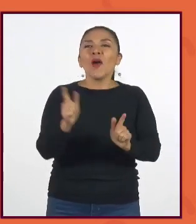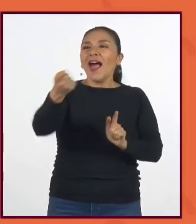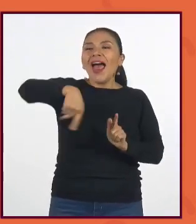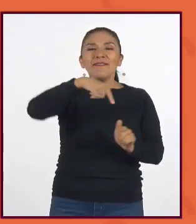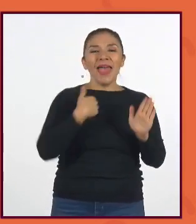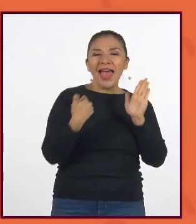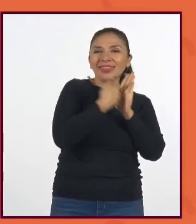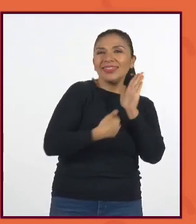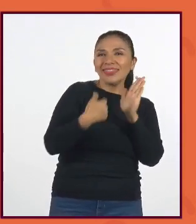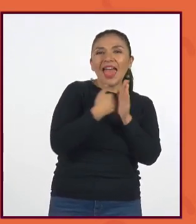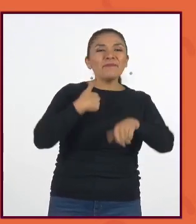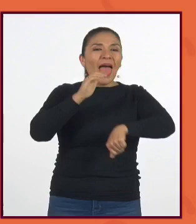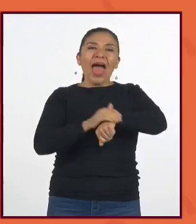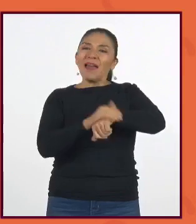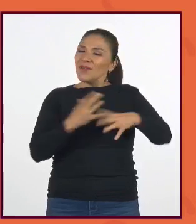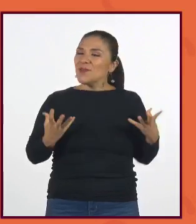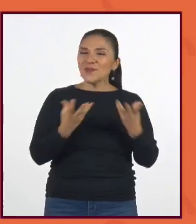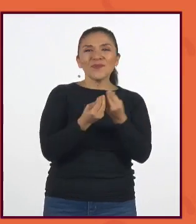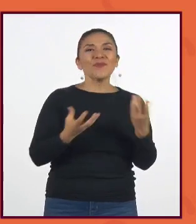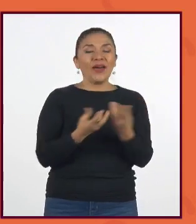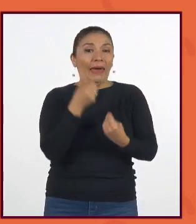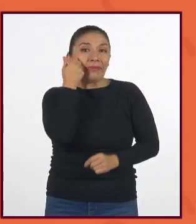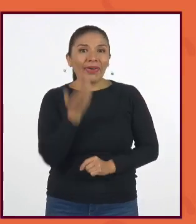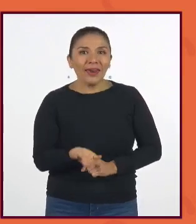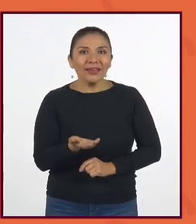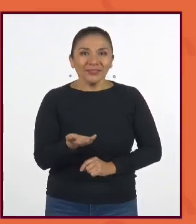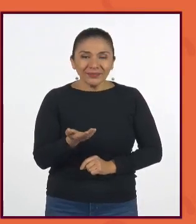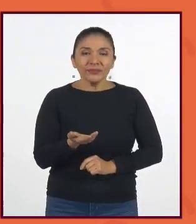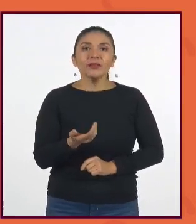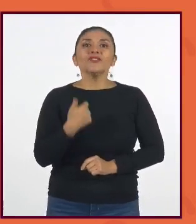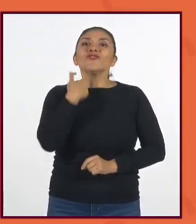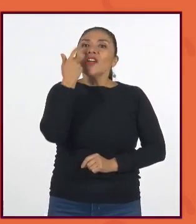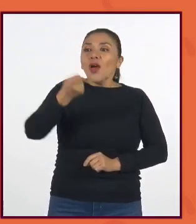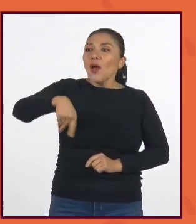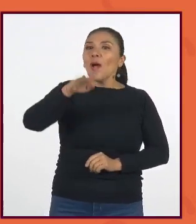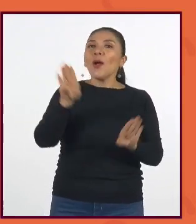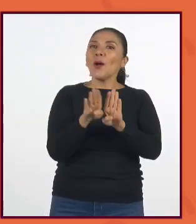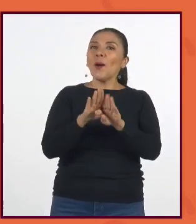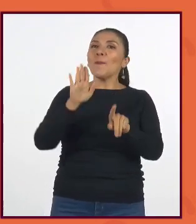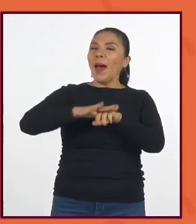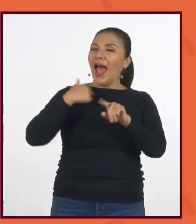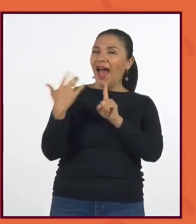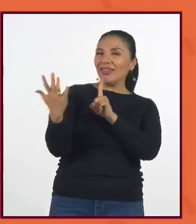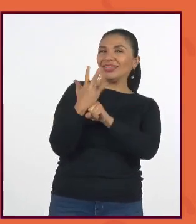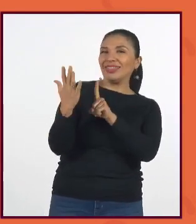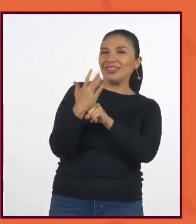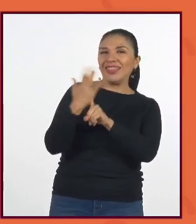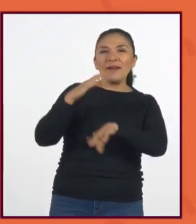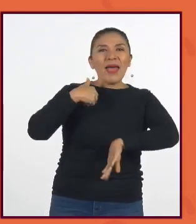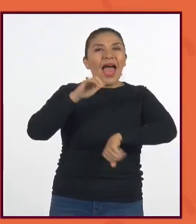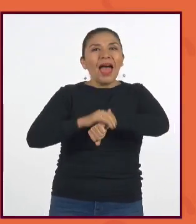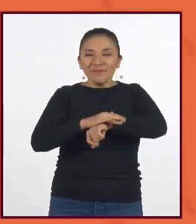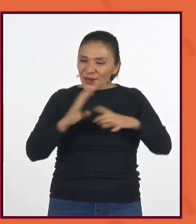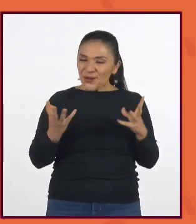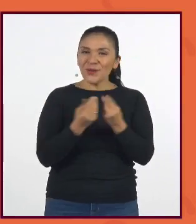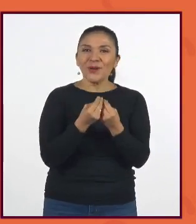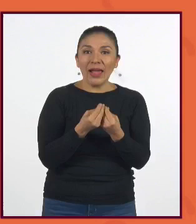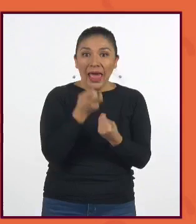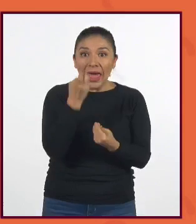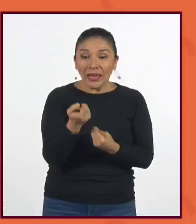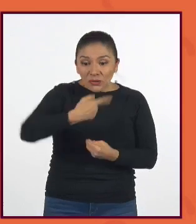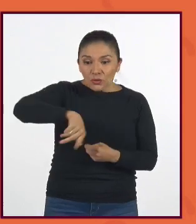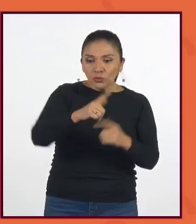de pares de la misma edad. Entonces, buscar la aprobación con sus pares y que estos grupos